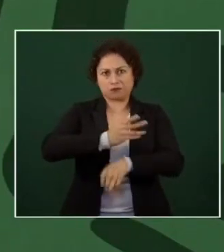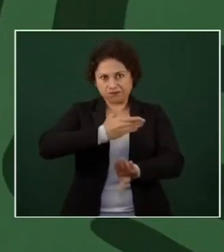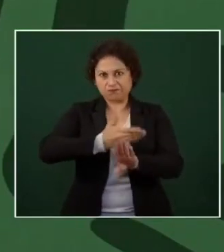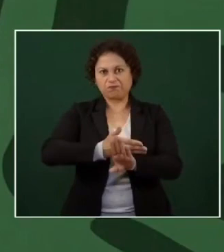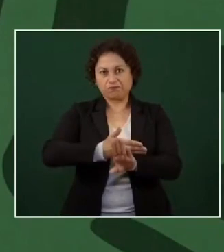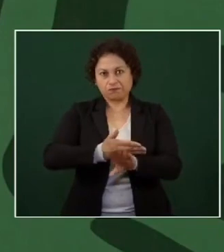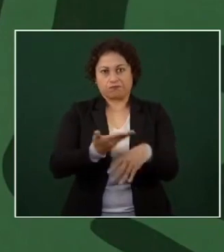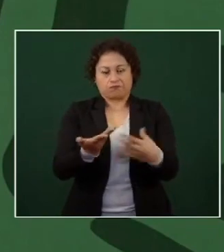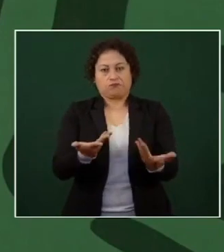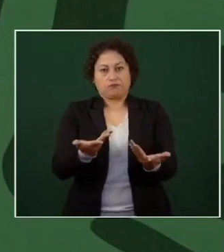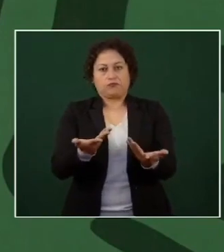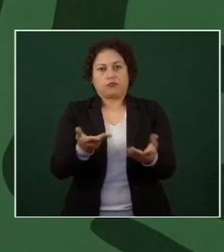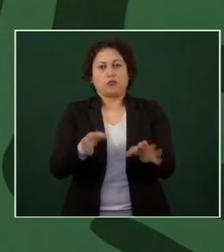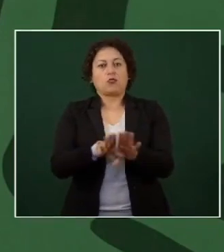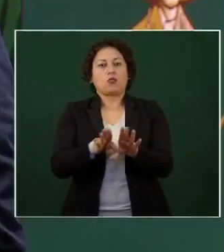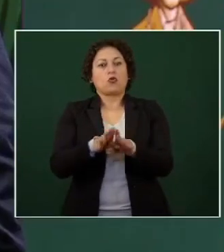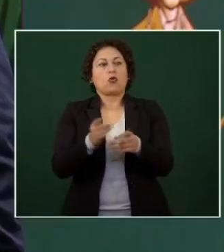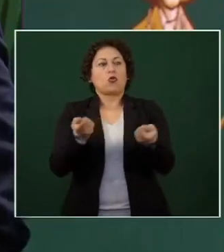Esto es